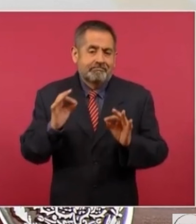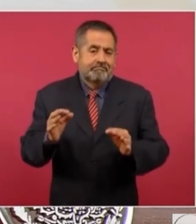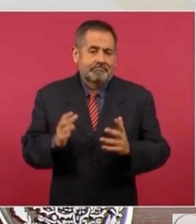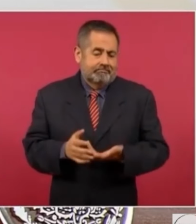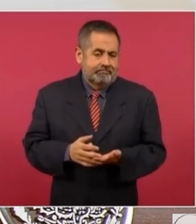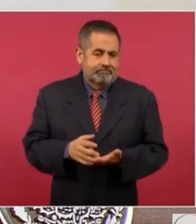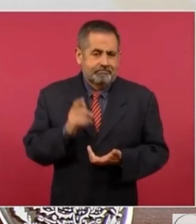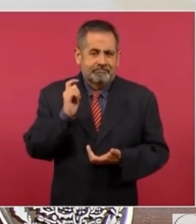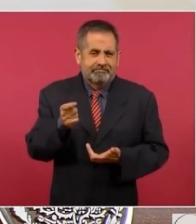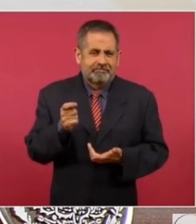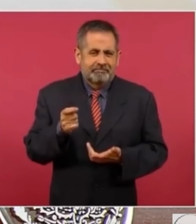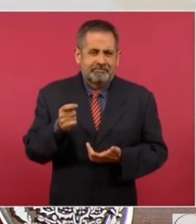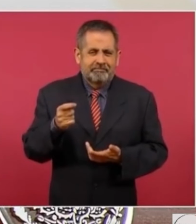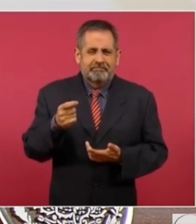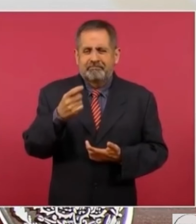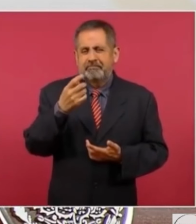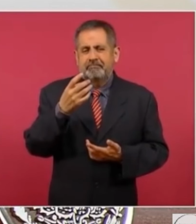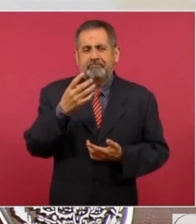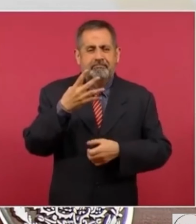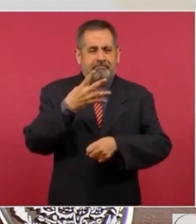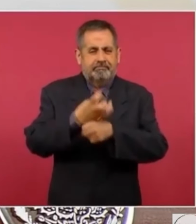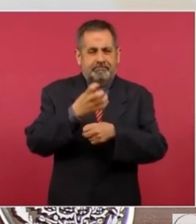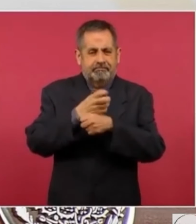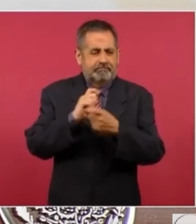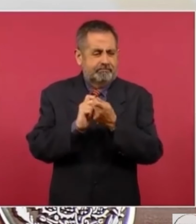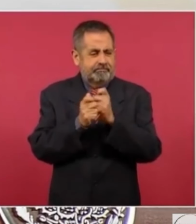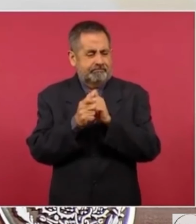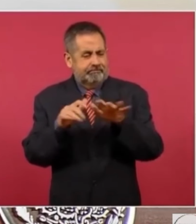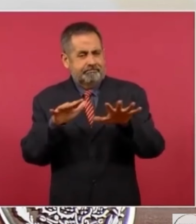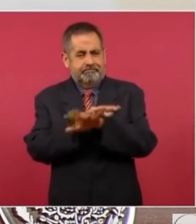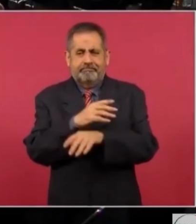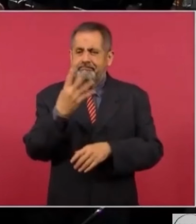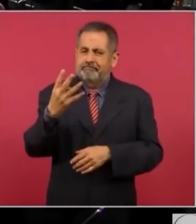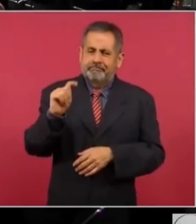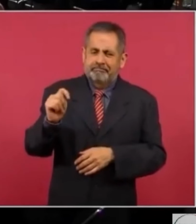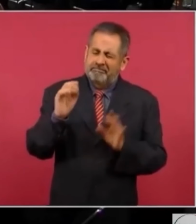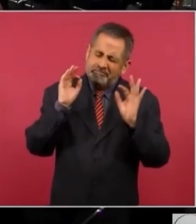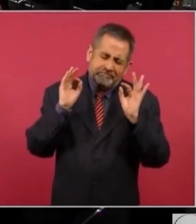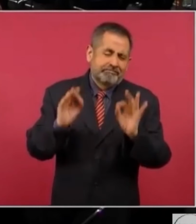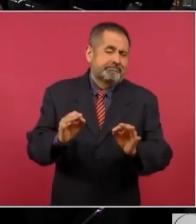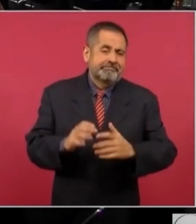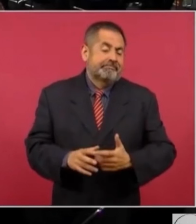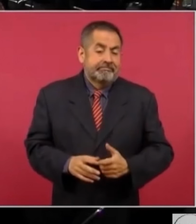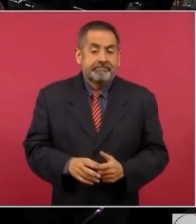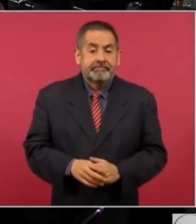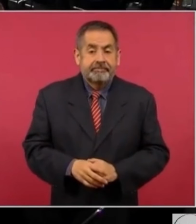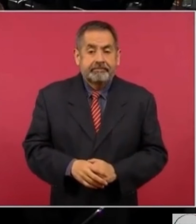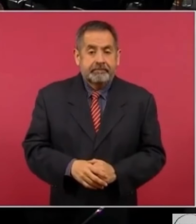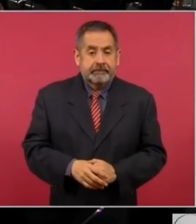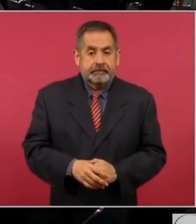de la cuarta transformación, ¿sí?